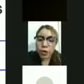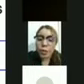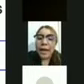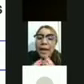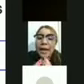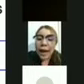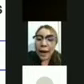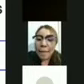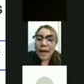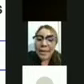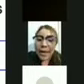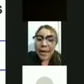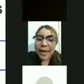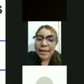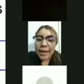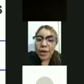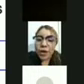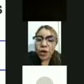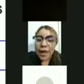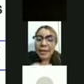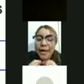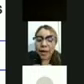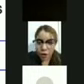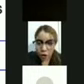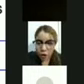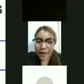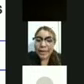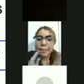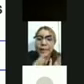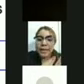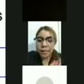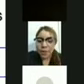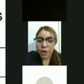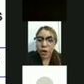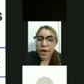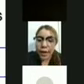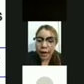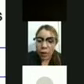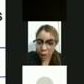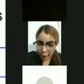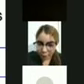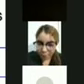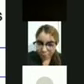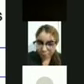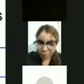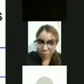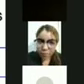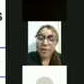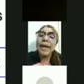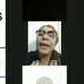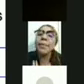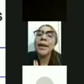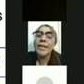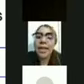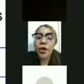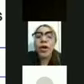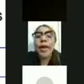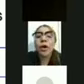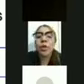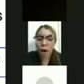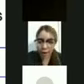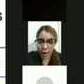esto? ¿Qué va a ser la interacción entre el pensamiento y el lenguaje? La